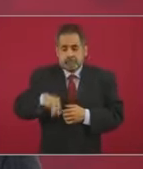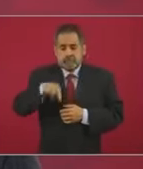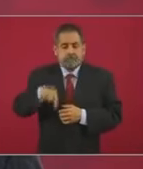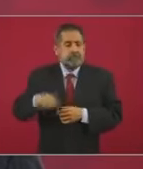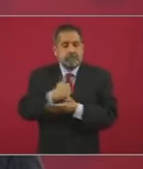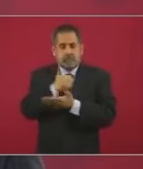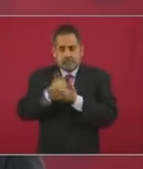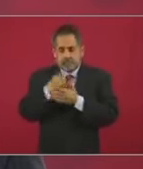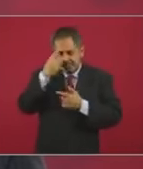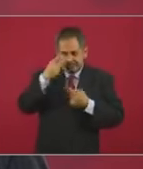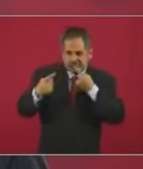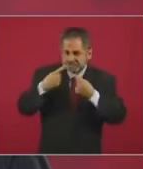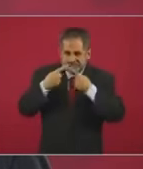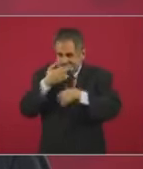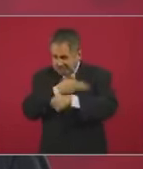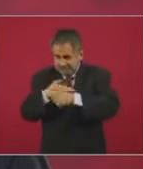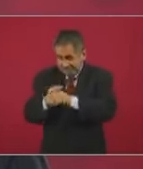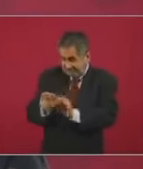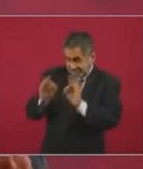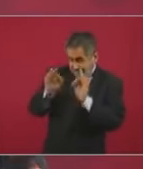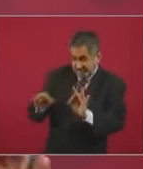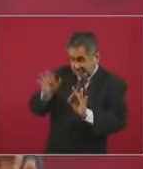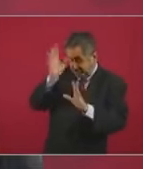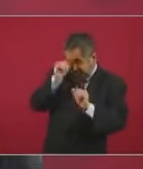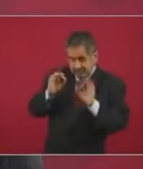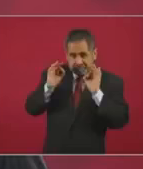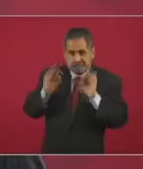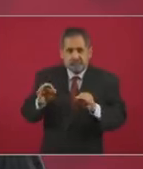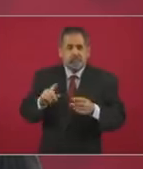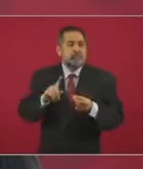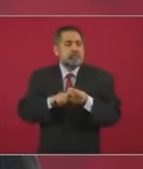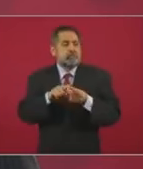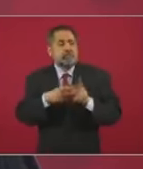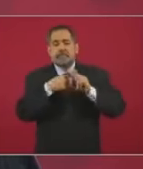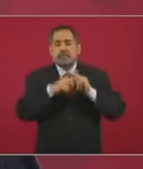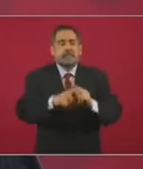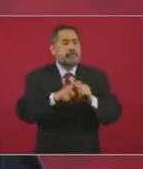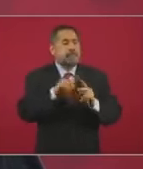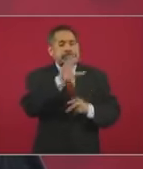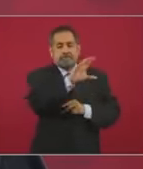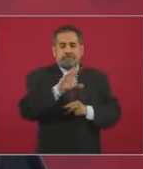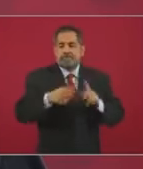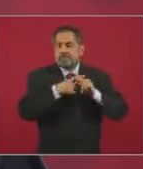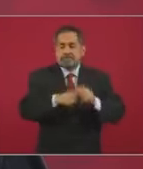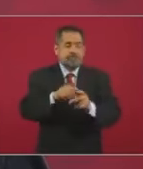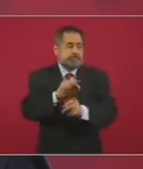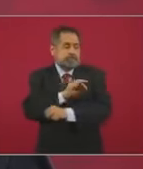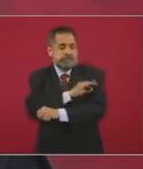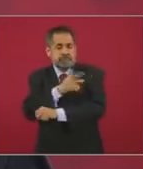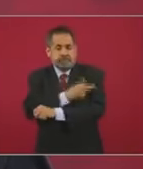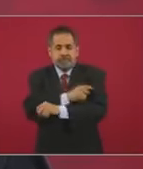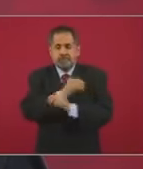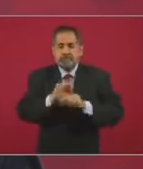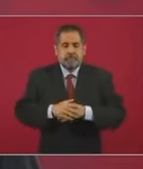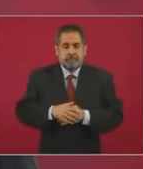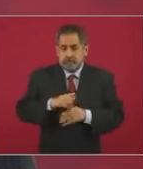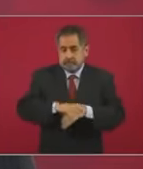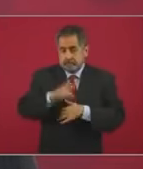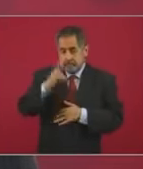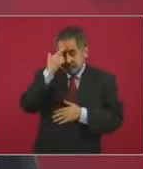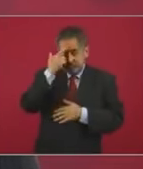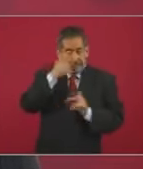México para refinar los últimos detalles en las dos zonas de arranque de la vacunación. Recordar que esto es